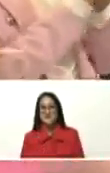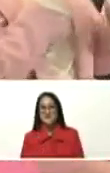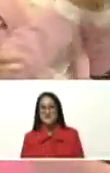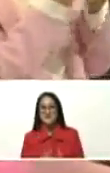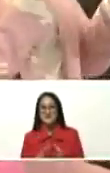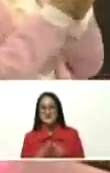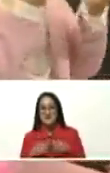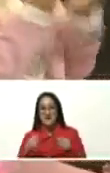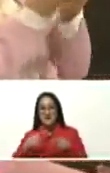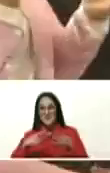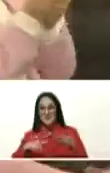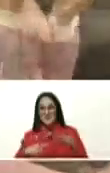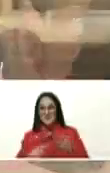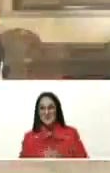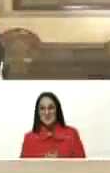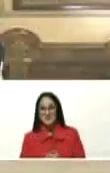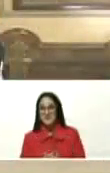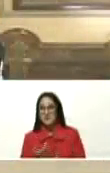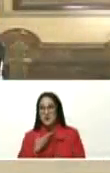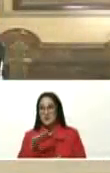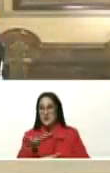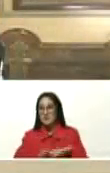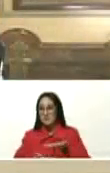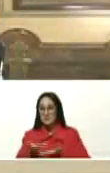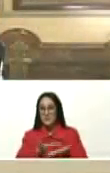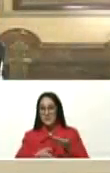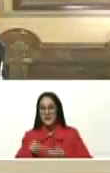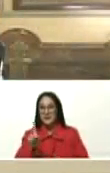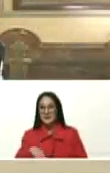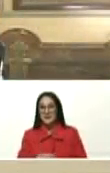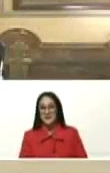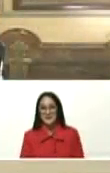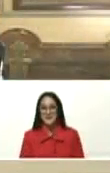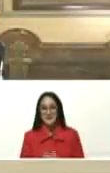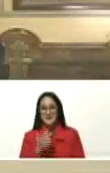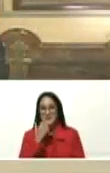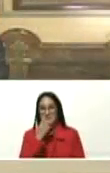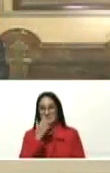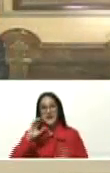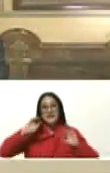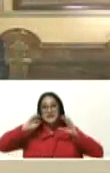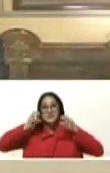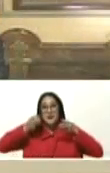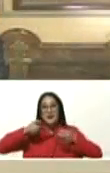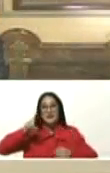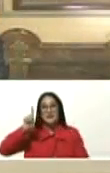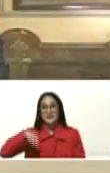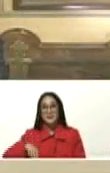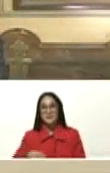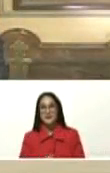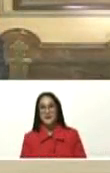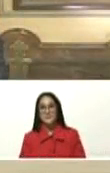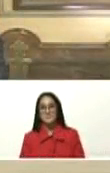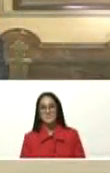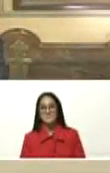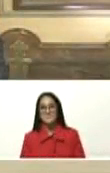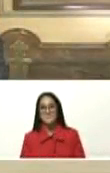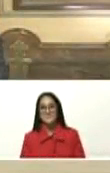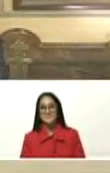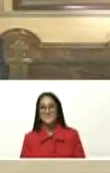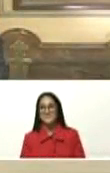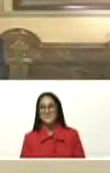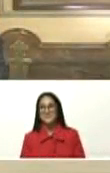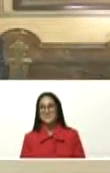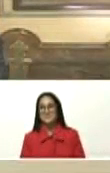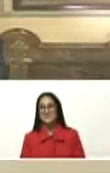lo que podemos intercambiar también. Y tenemos maíz también. Sí, eso es importante, eso es lo